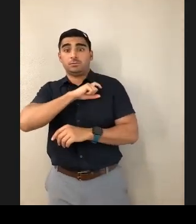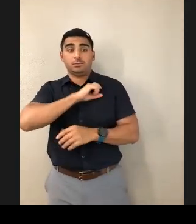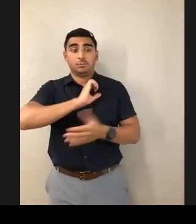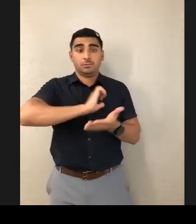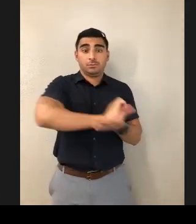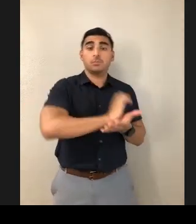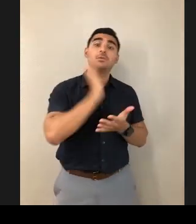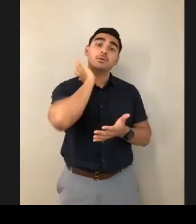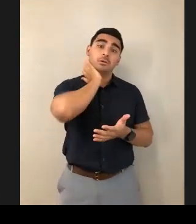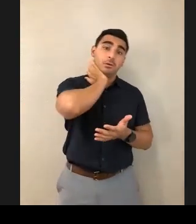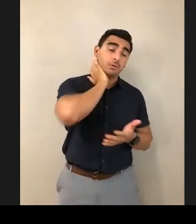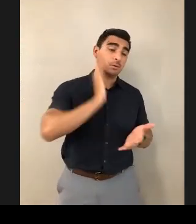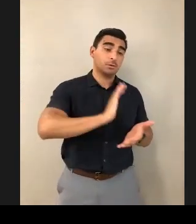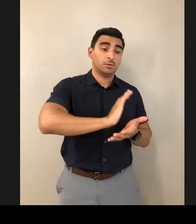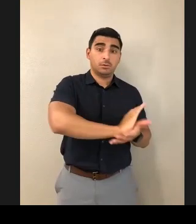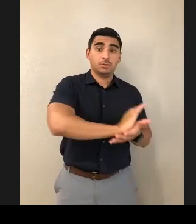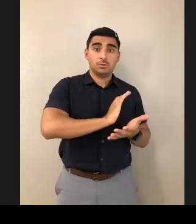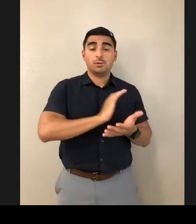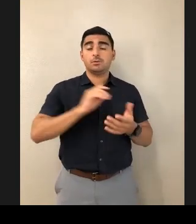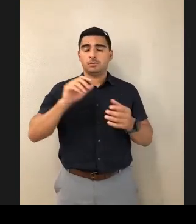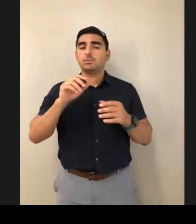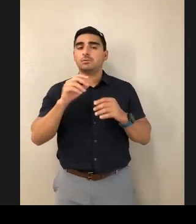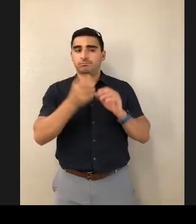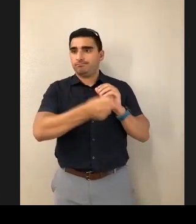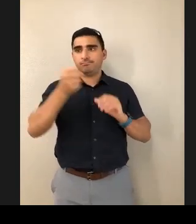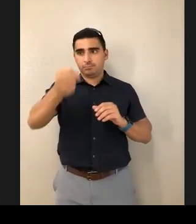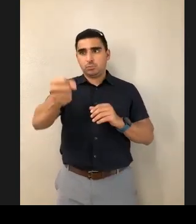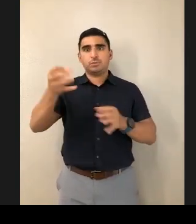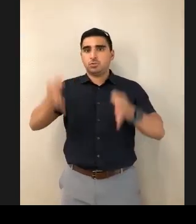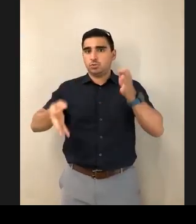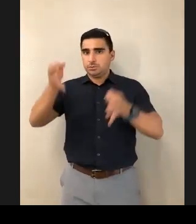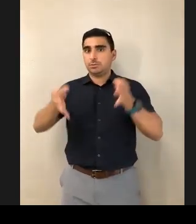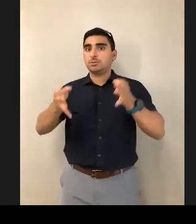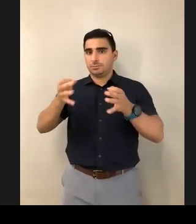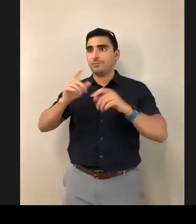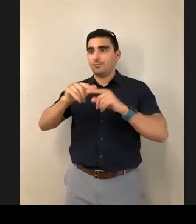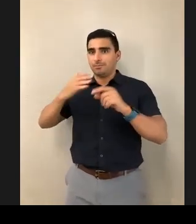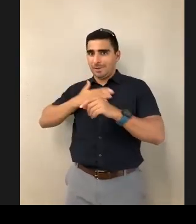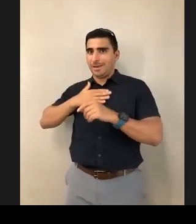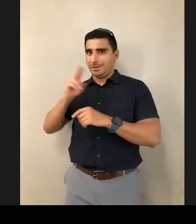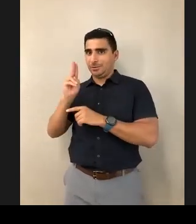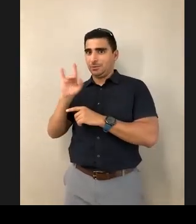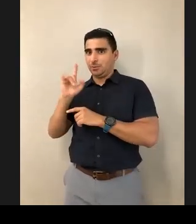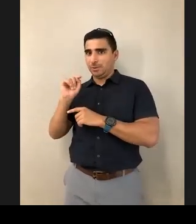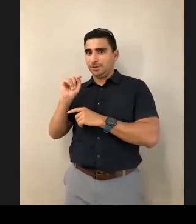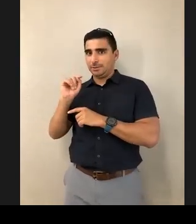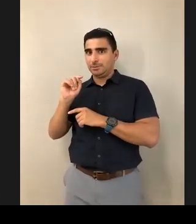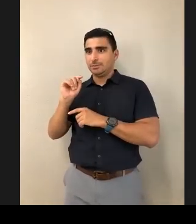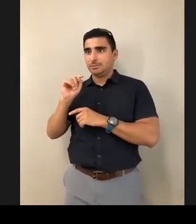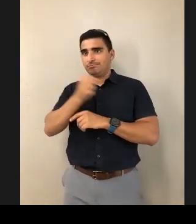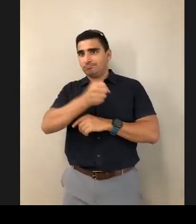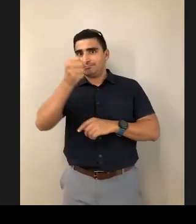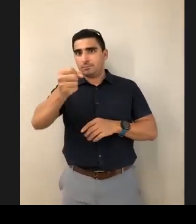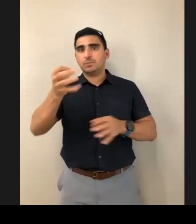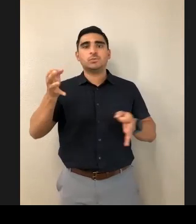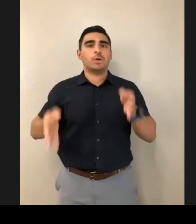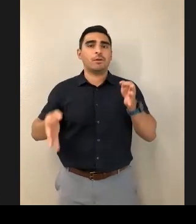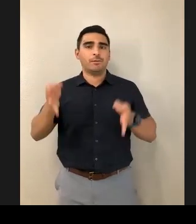que cometió el delito eventualmente lo llevaron a juicio por nuestra unidad.